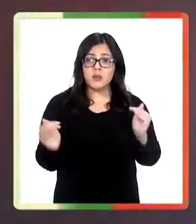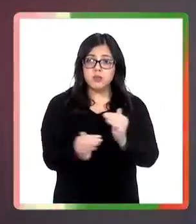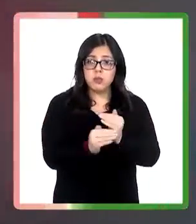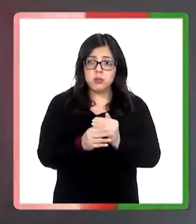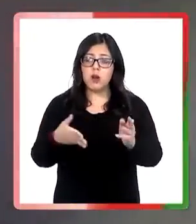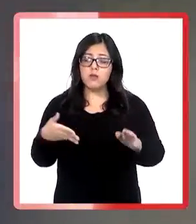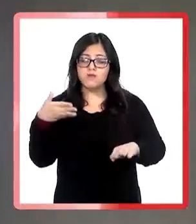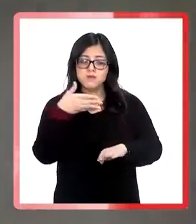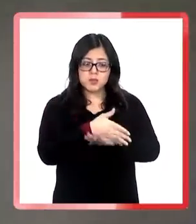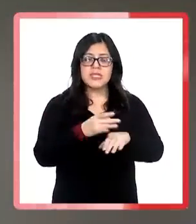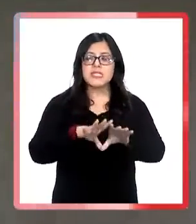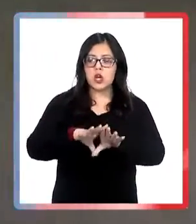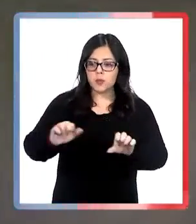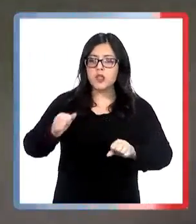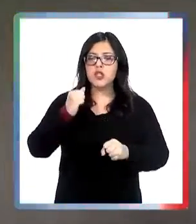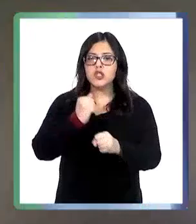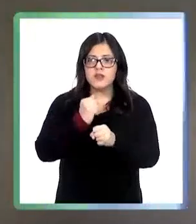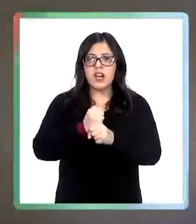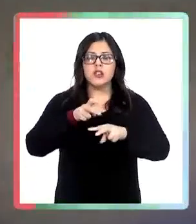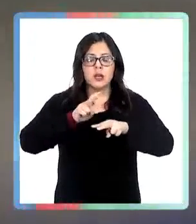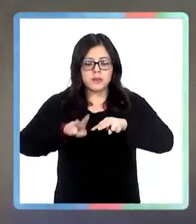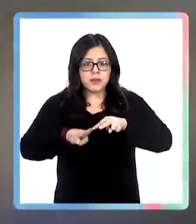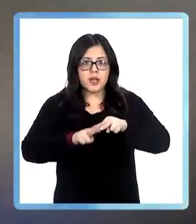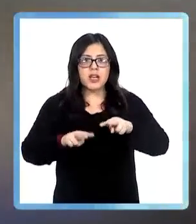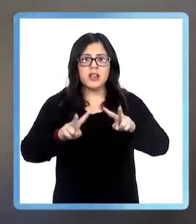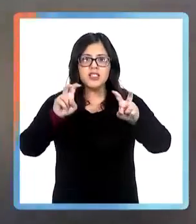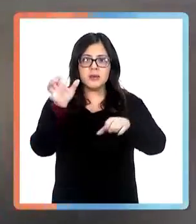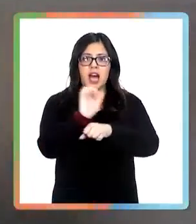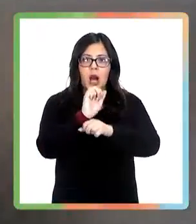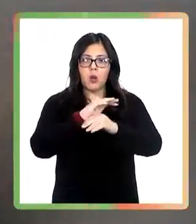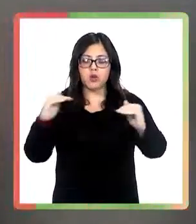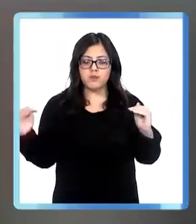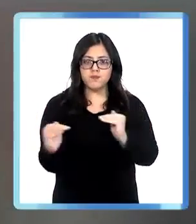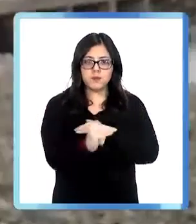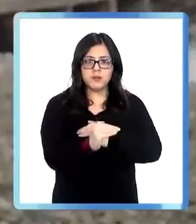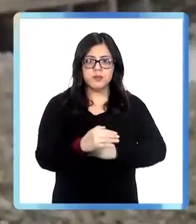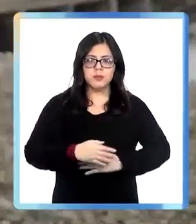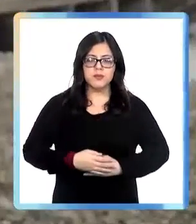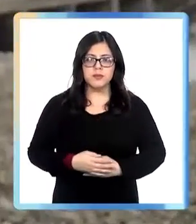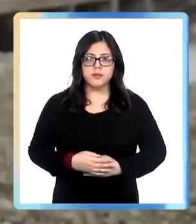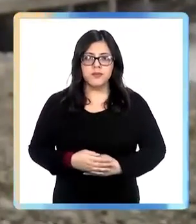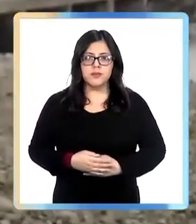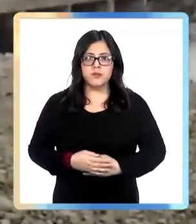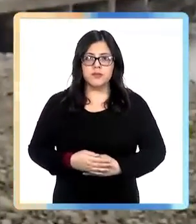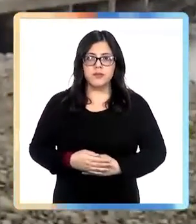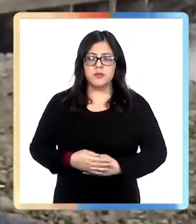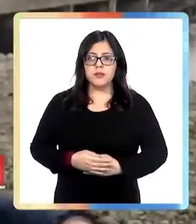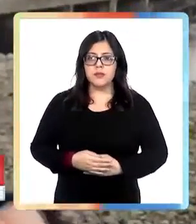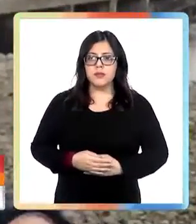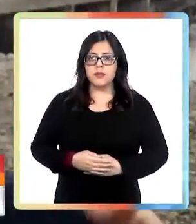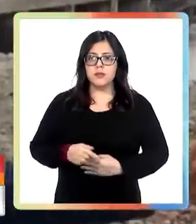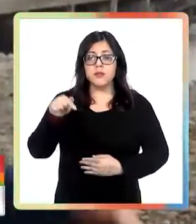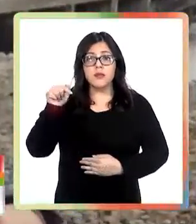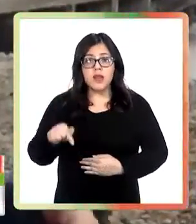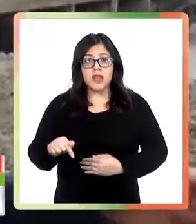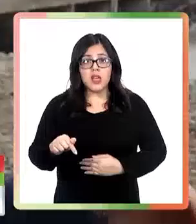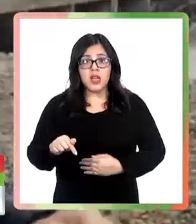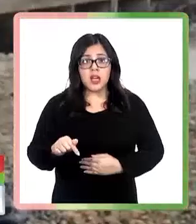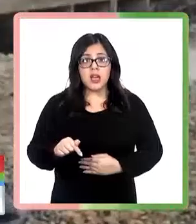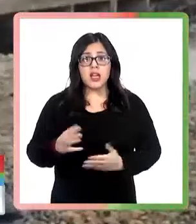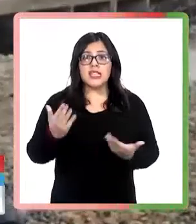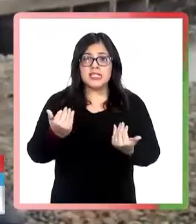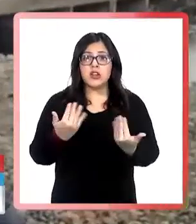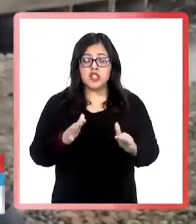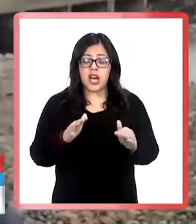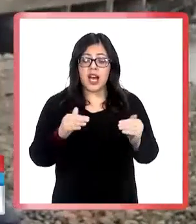y comprometieron trabajo para rehabilitar el paso de vehículos por el Badén. Aquí vamos a venir a rehabilitar para que le haya paso y